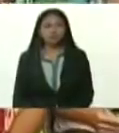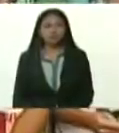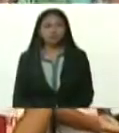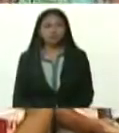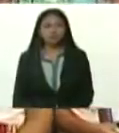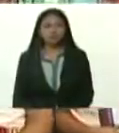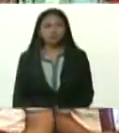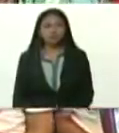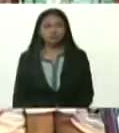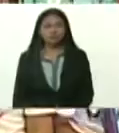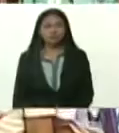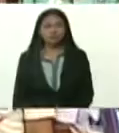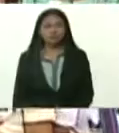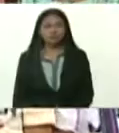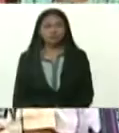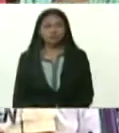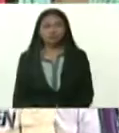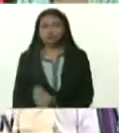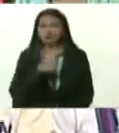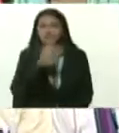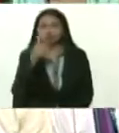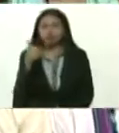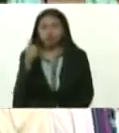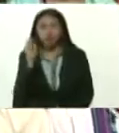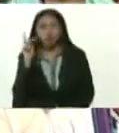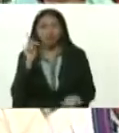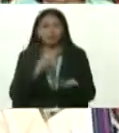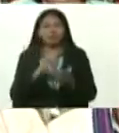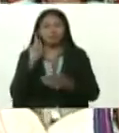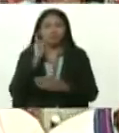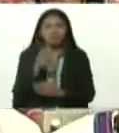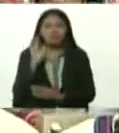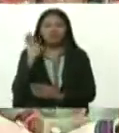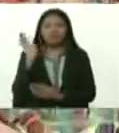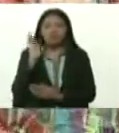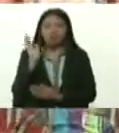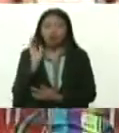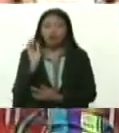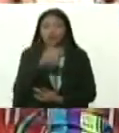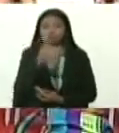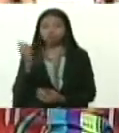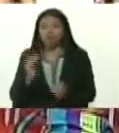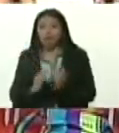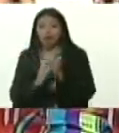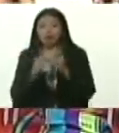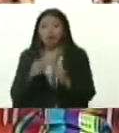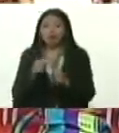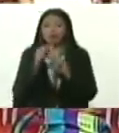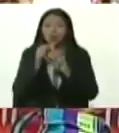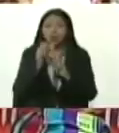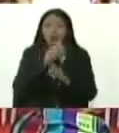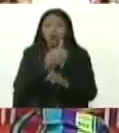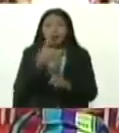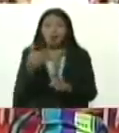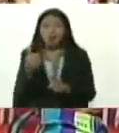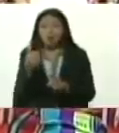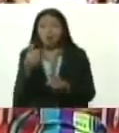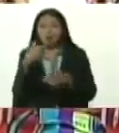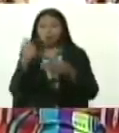Sáliva, Sanema, Timote, Guayquerí, Guarao,